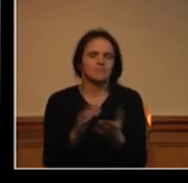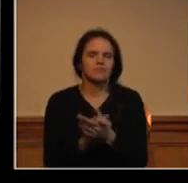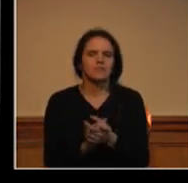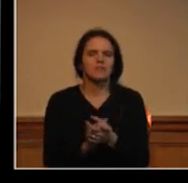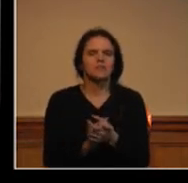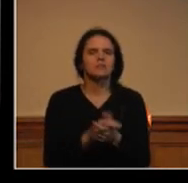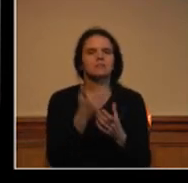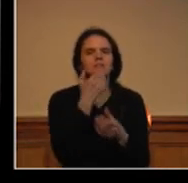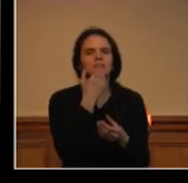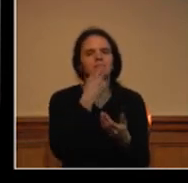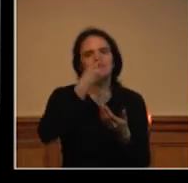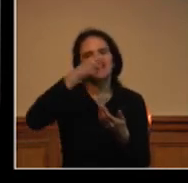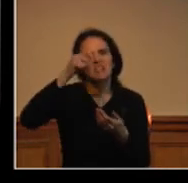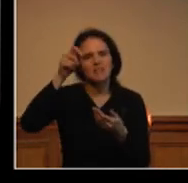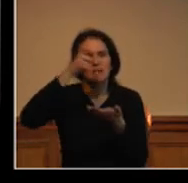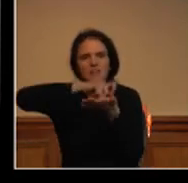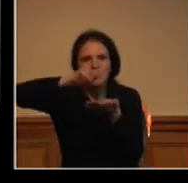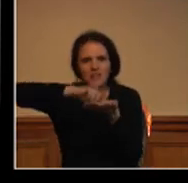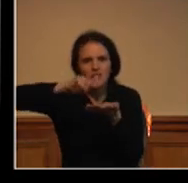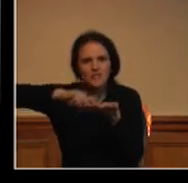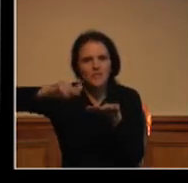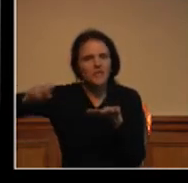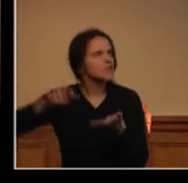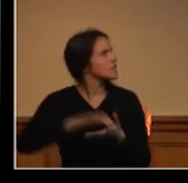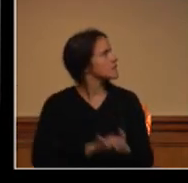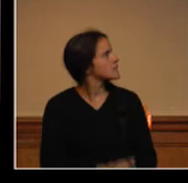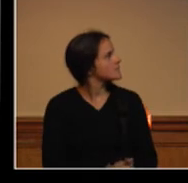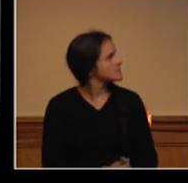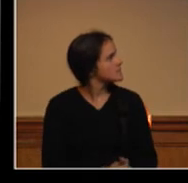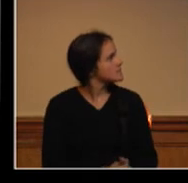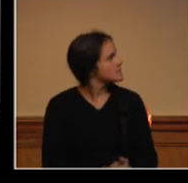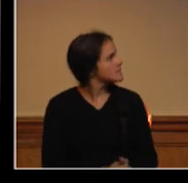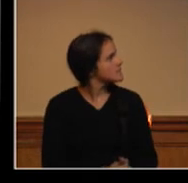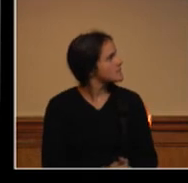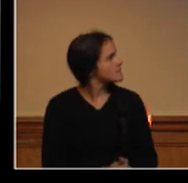a tratar de escribir algo,